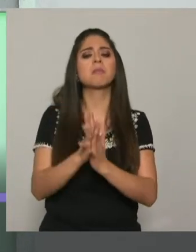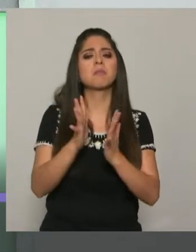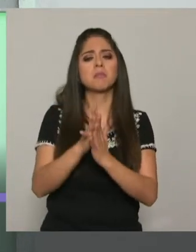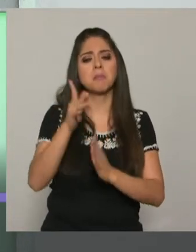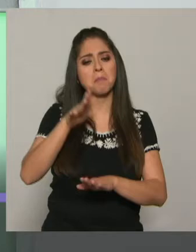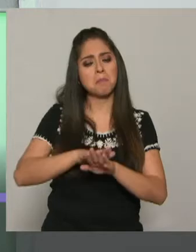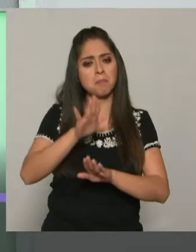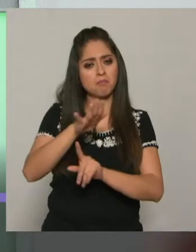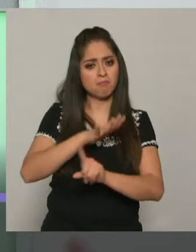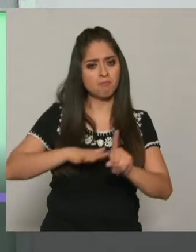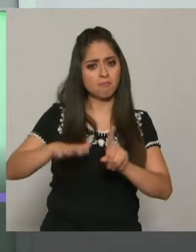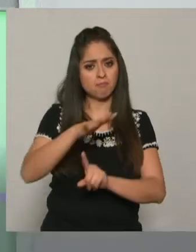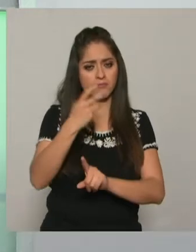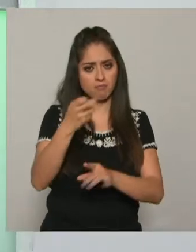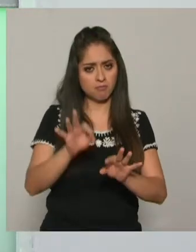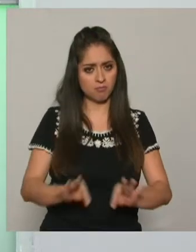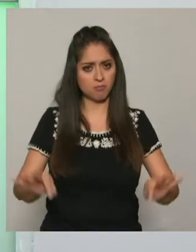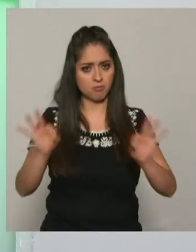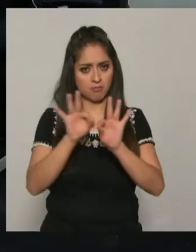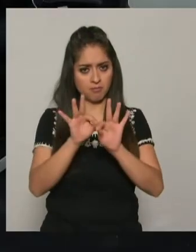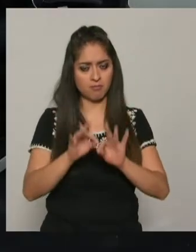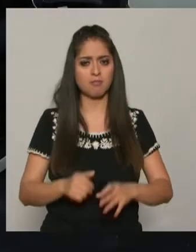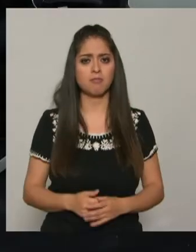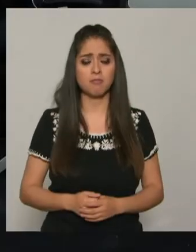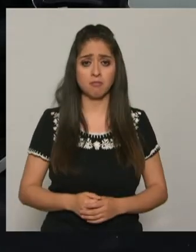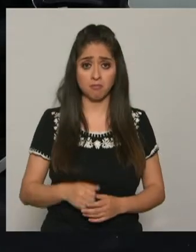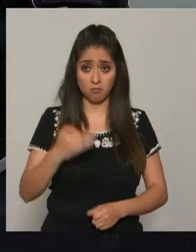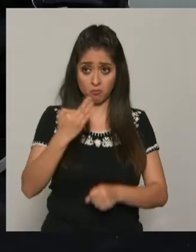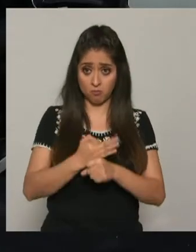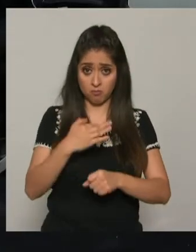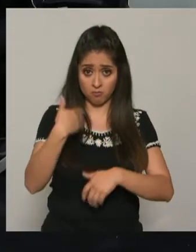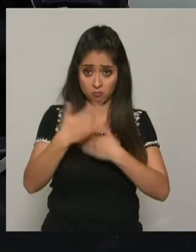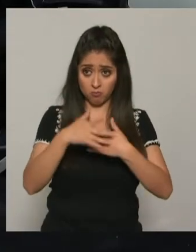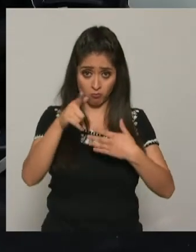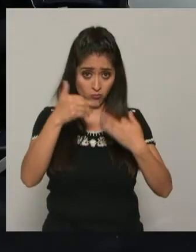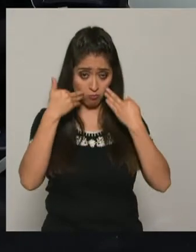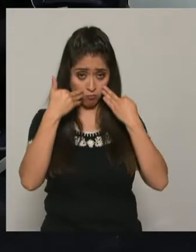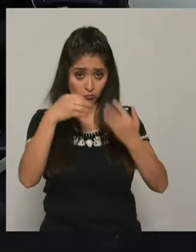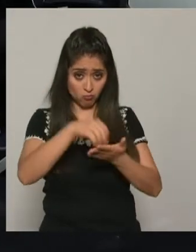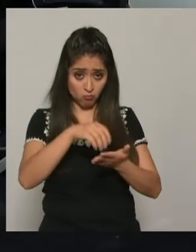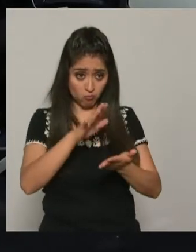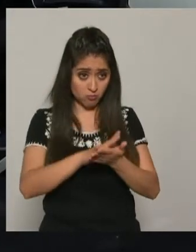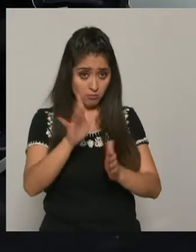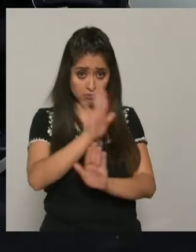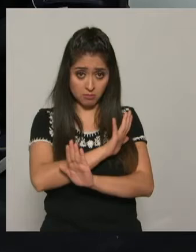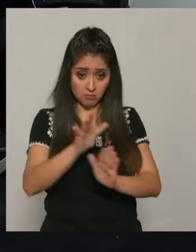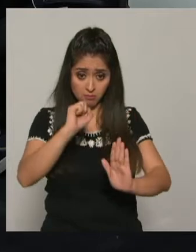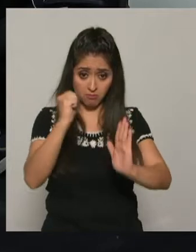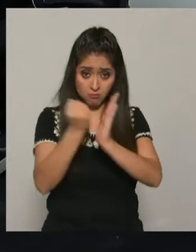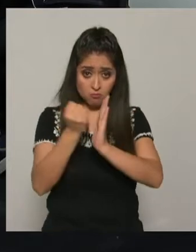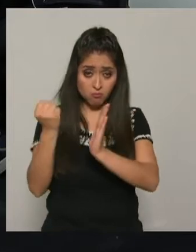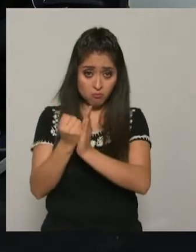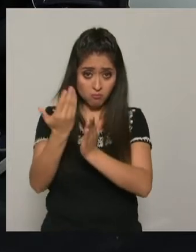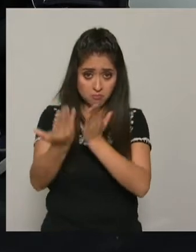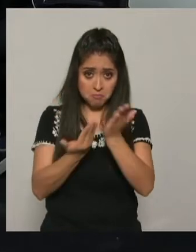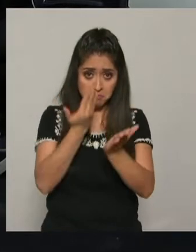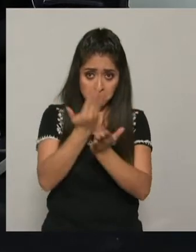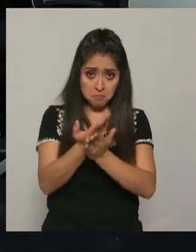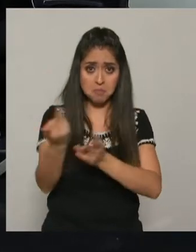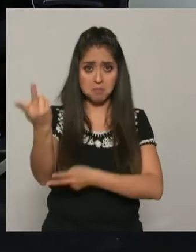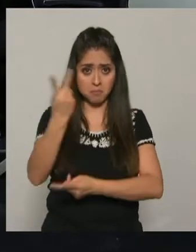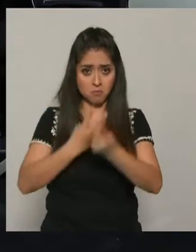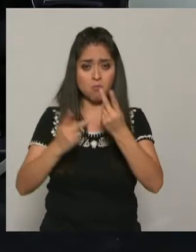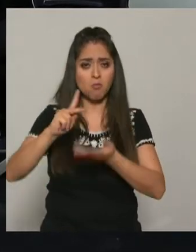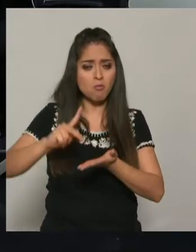civil, que va a ser muy importante. ¿Les parece si hacemos este compromiso público de venir de nueva cuenta una vez que ya se tenga el dictamen y veamos qué